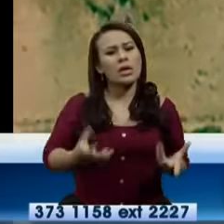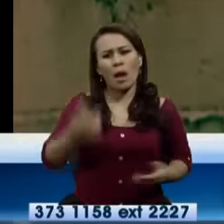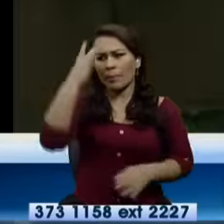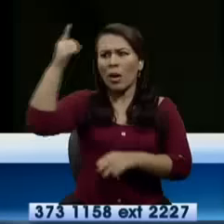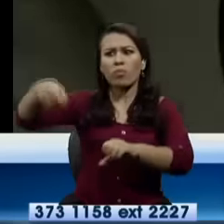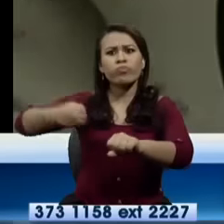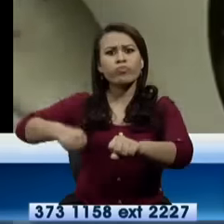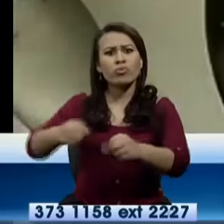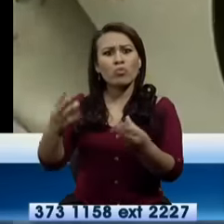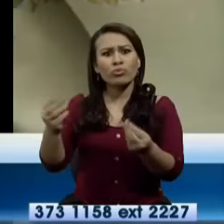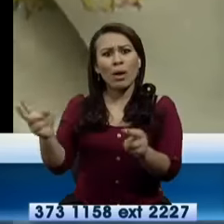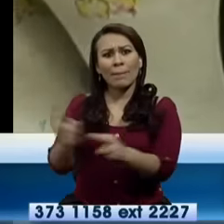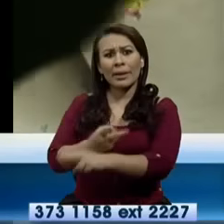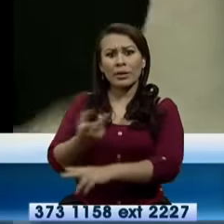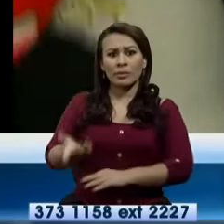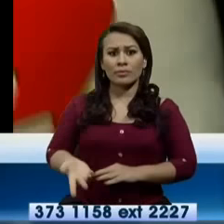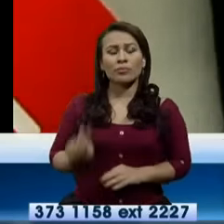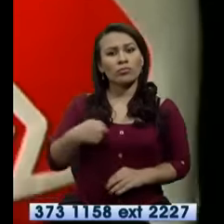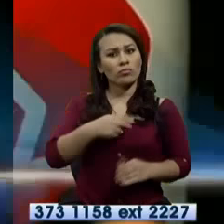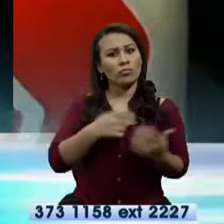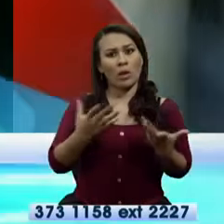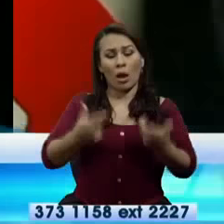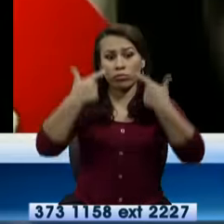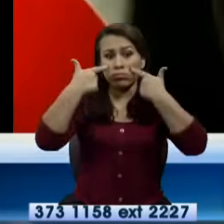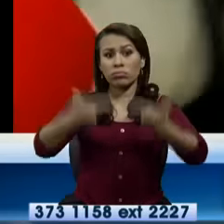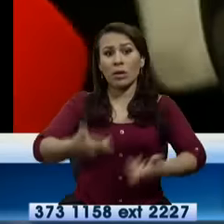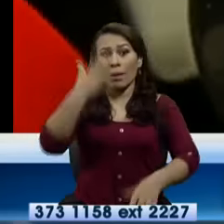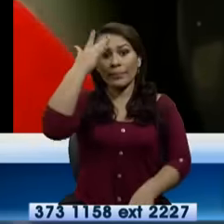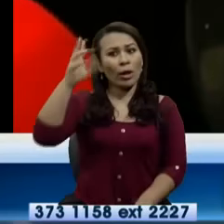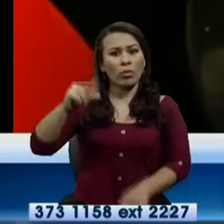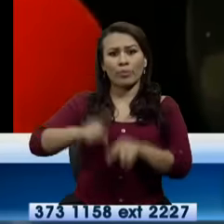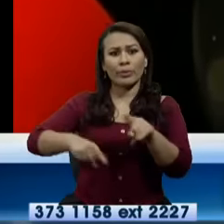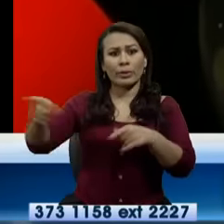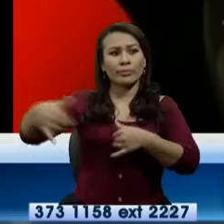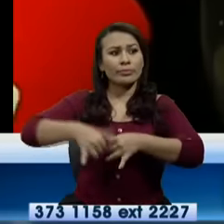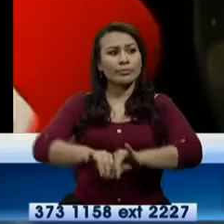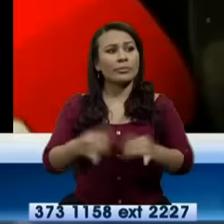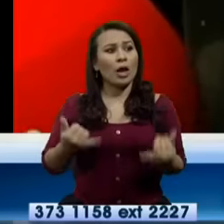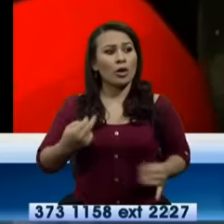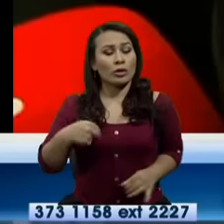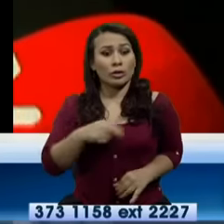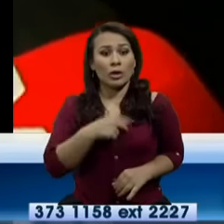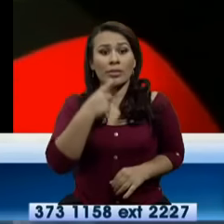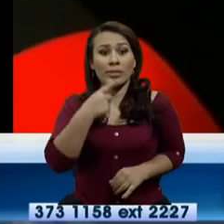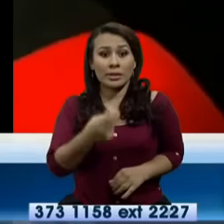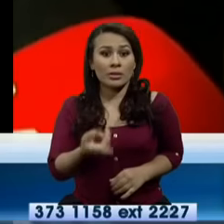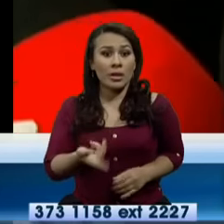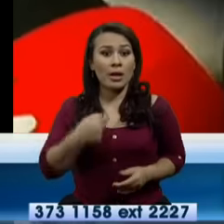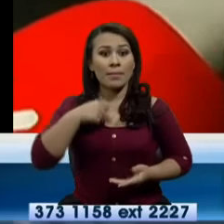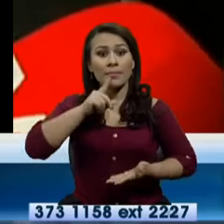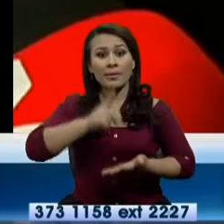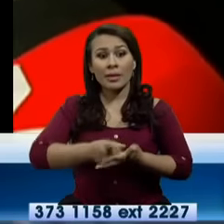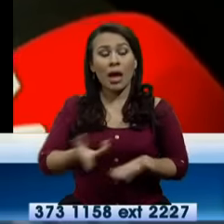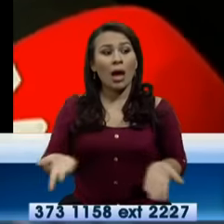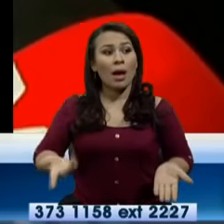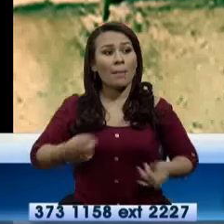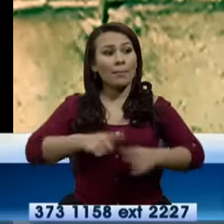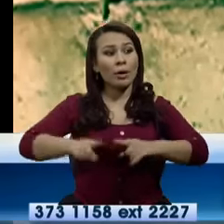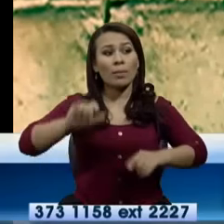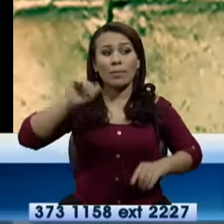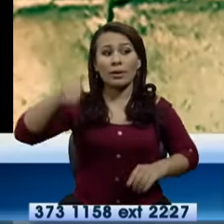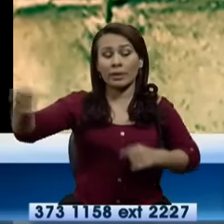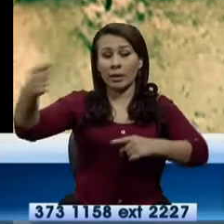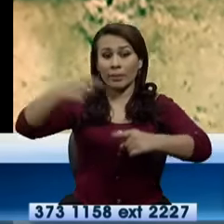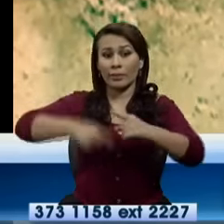vidas Claro que nos protejan porque eso no pueden seguir así de pronto Ahorita estamos diciendo las cosas como son y de aquí mañana pueden llegar